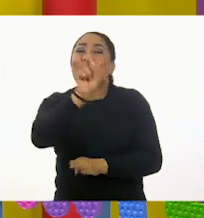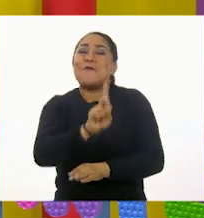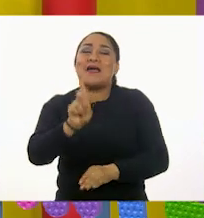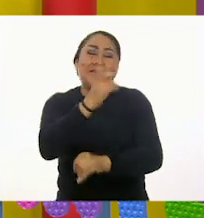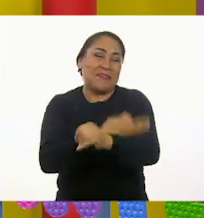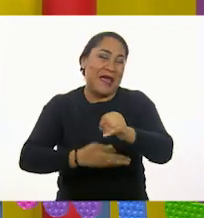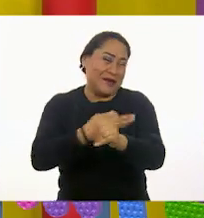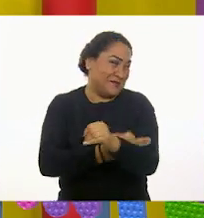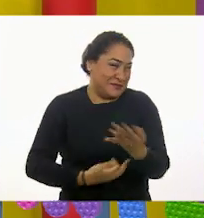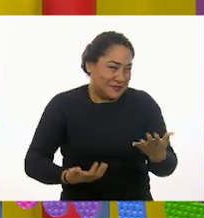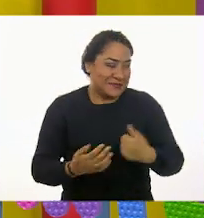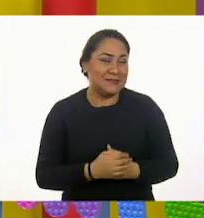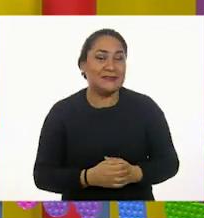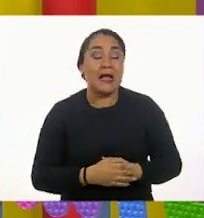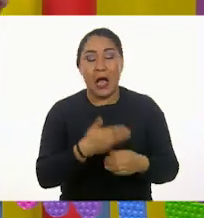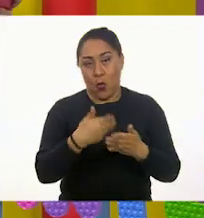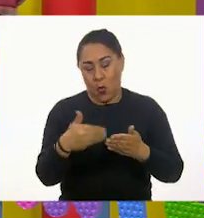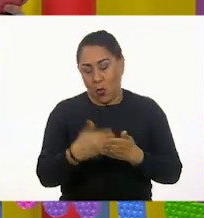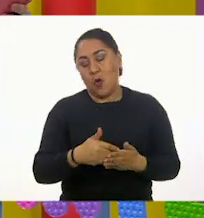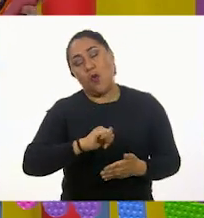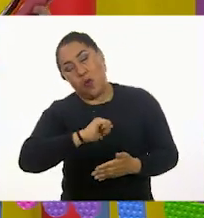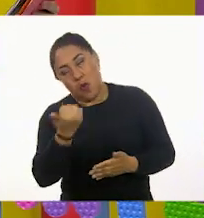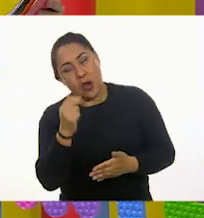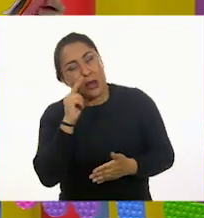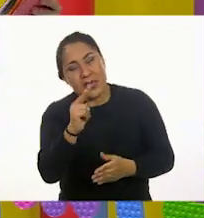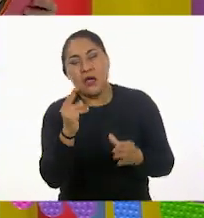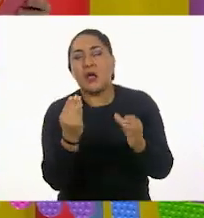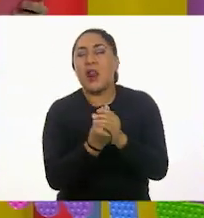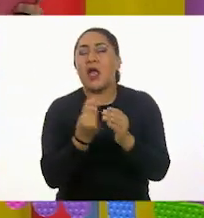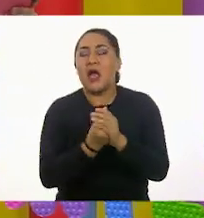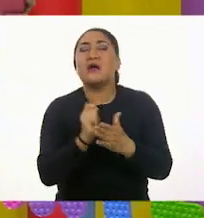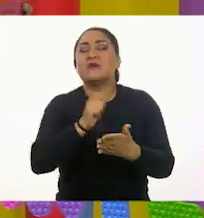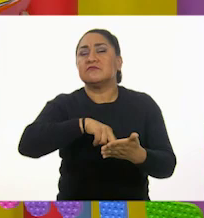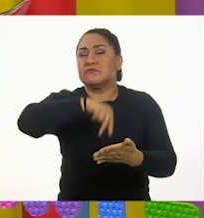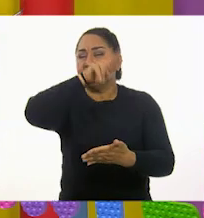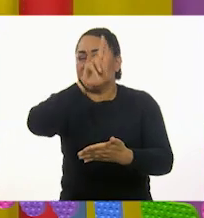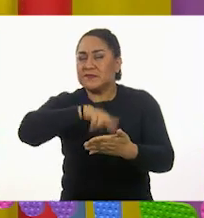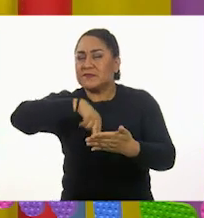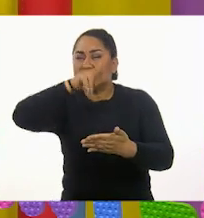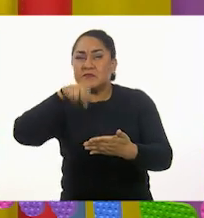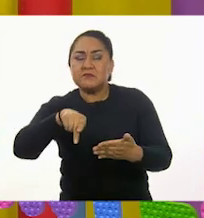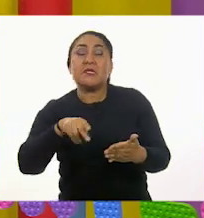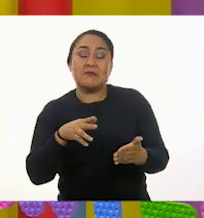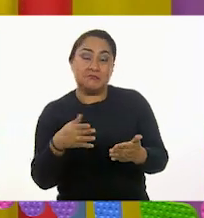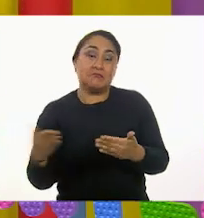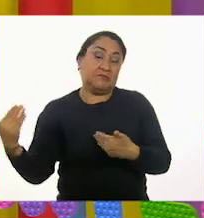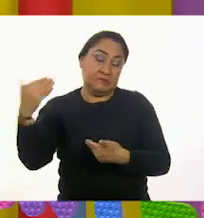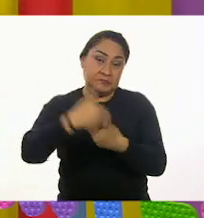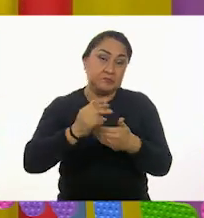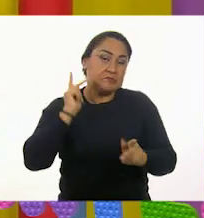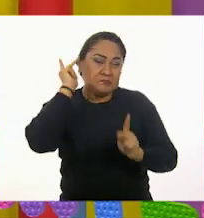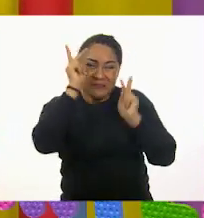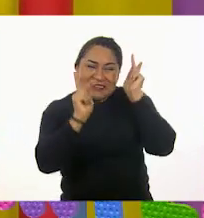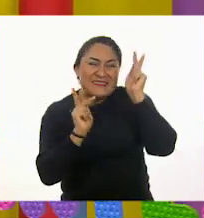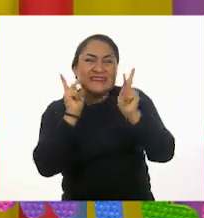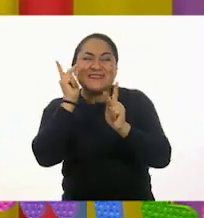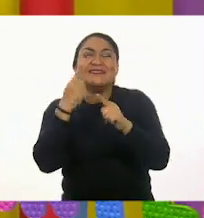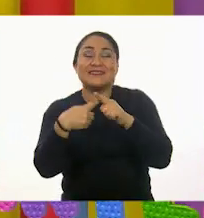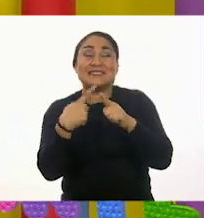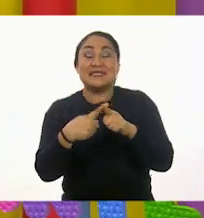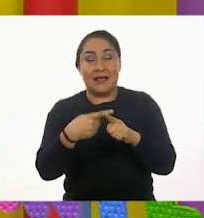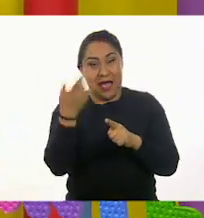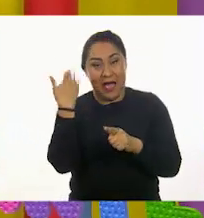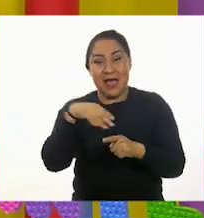seguir recordando, también vamos a ver de la misma clase, Pintando en Grande, nos visitó un personaje que fue